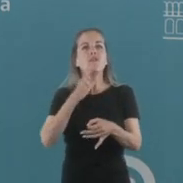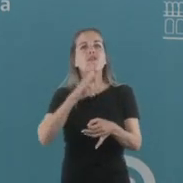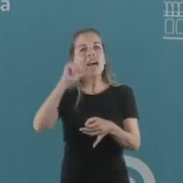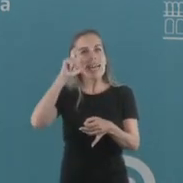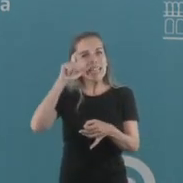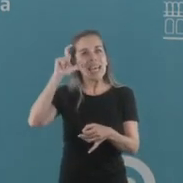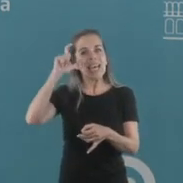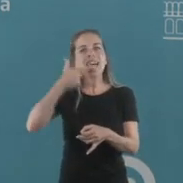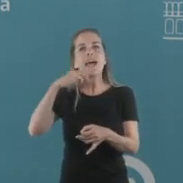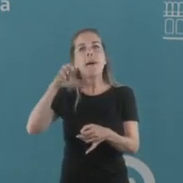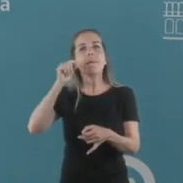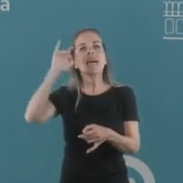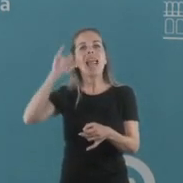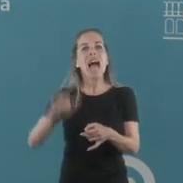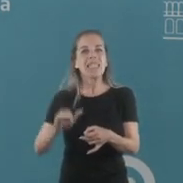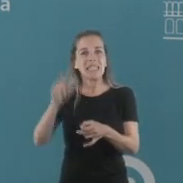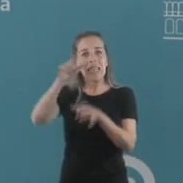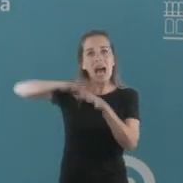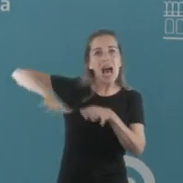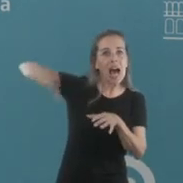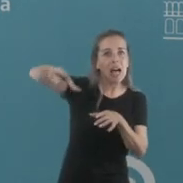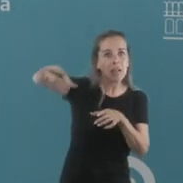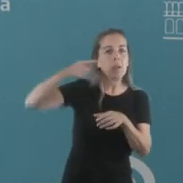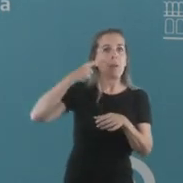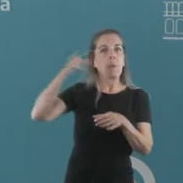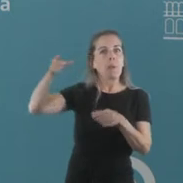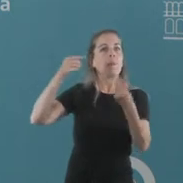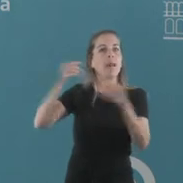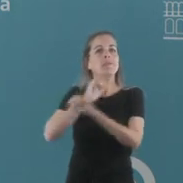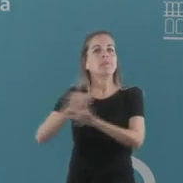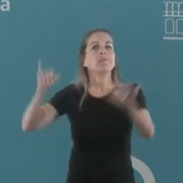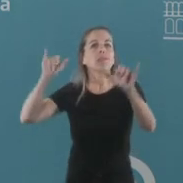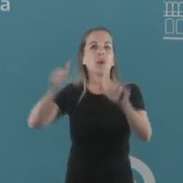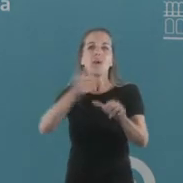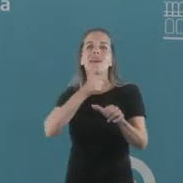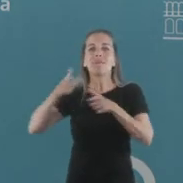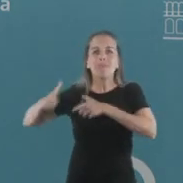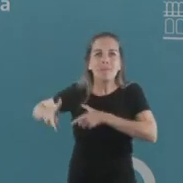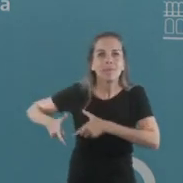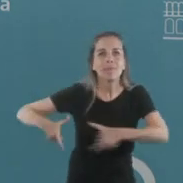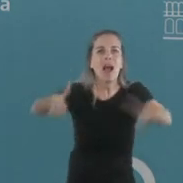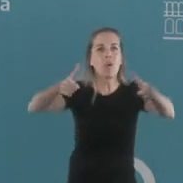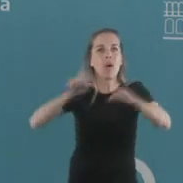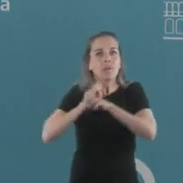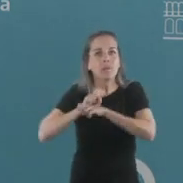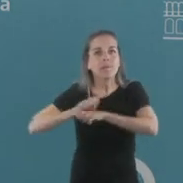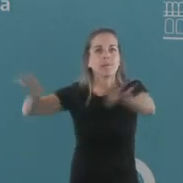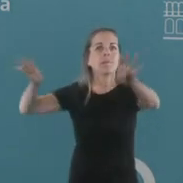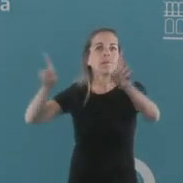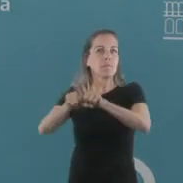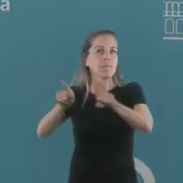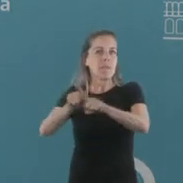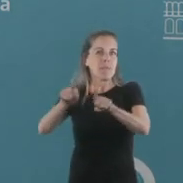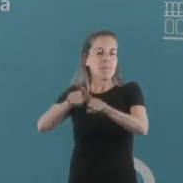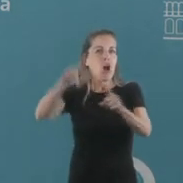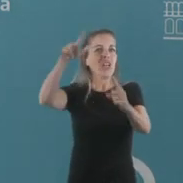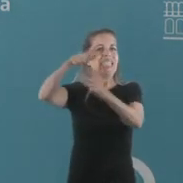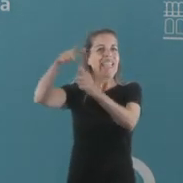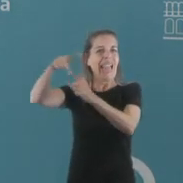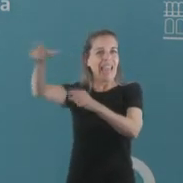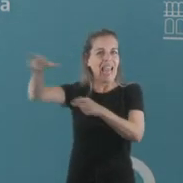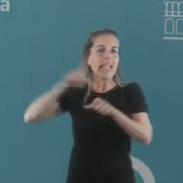a Fuerte Esperanza, sino que llegó allí con un acueducto que va a llevar agua, con satélites que van a llevar conectividad, con casas que se